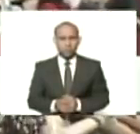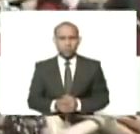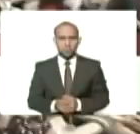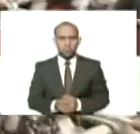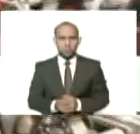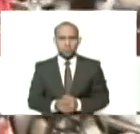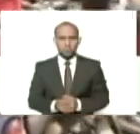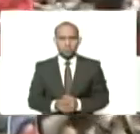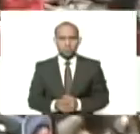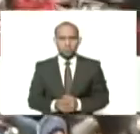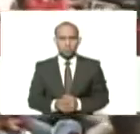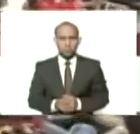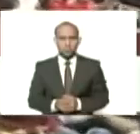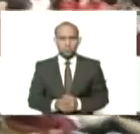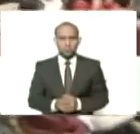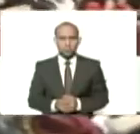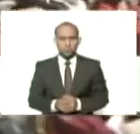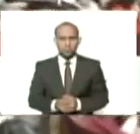74.